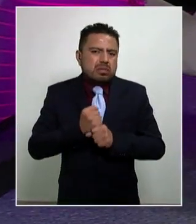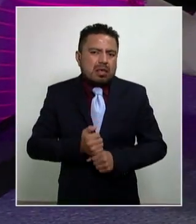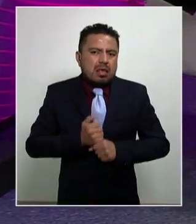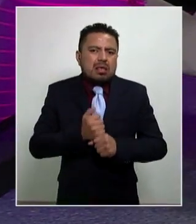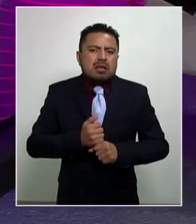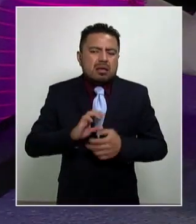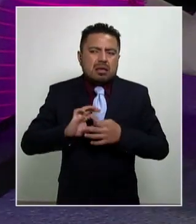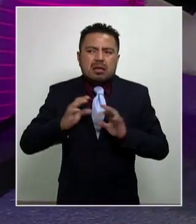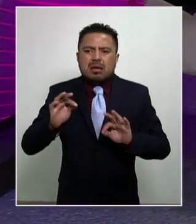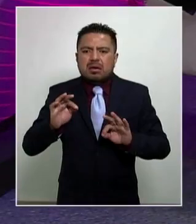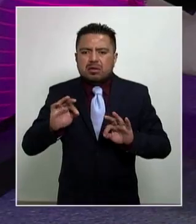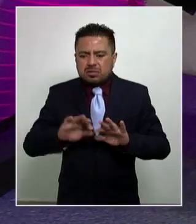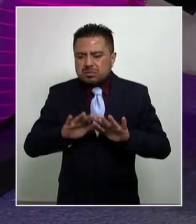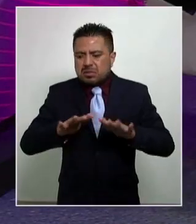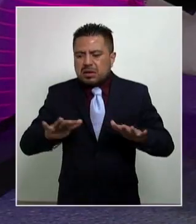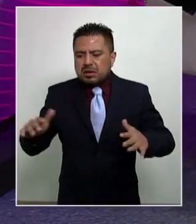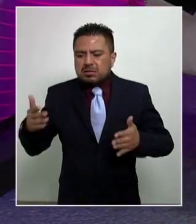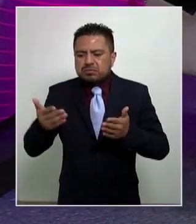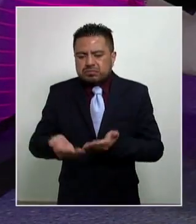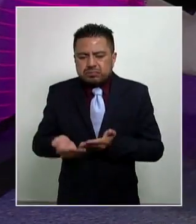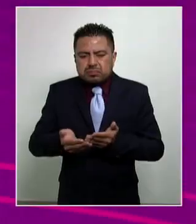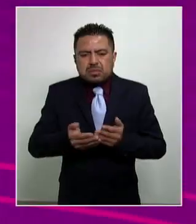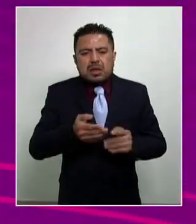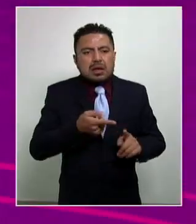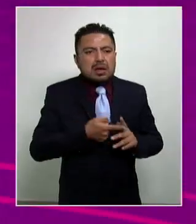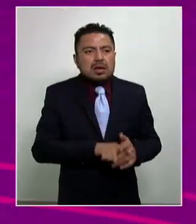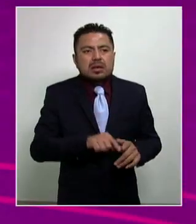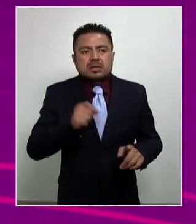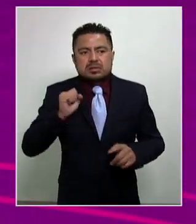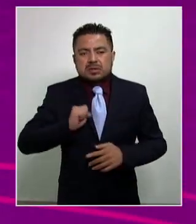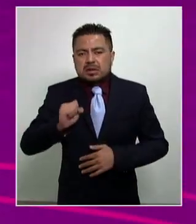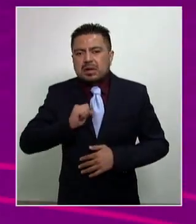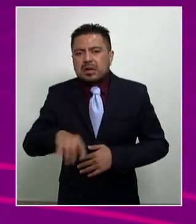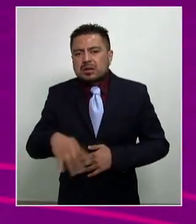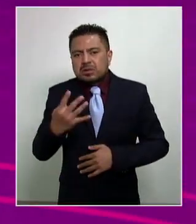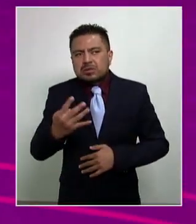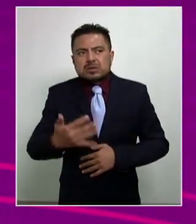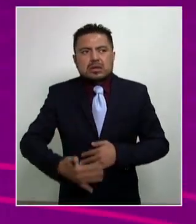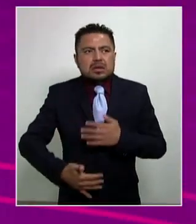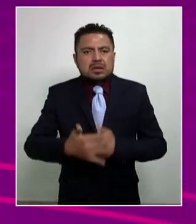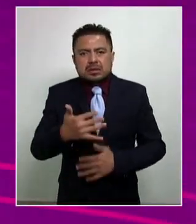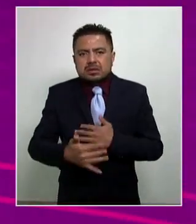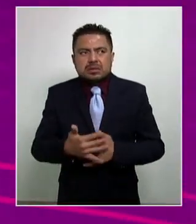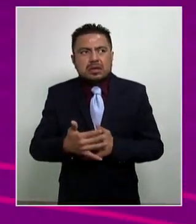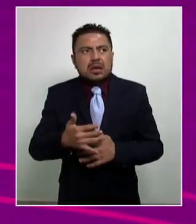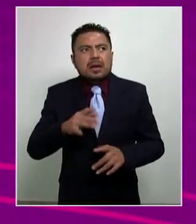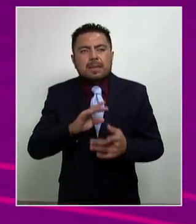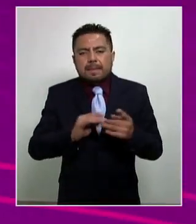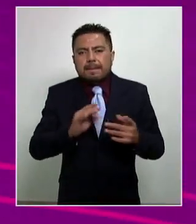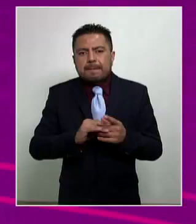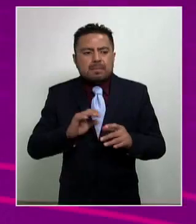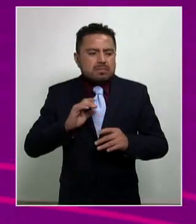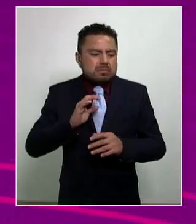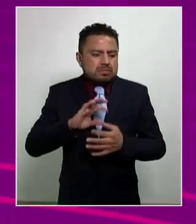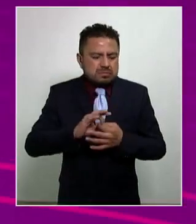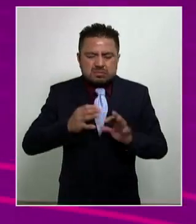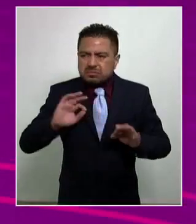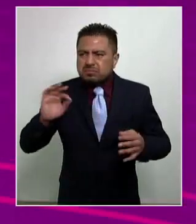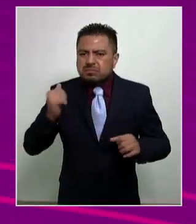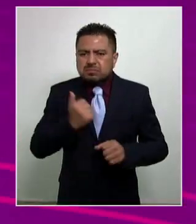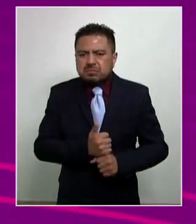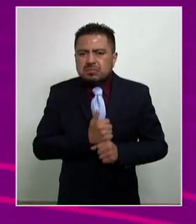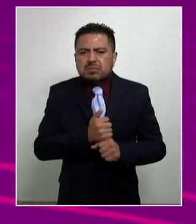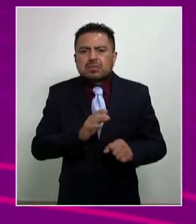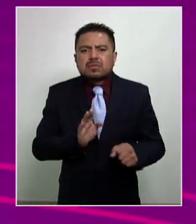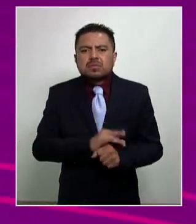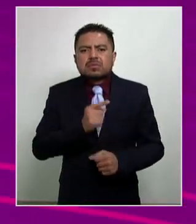Océano Atlántico a partir del siglo XIV, más o menos XIV-XV, se considera que se los esclavizó por